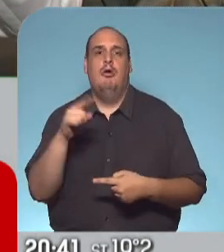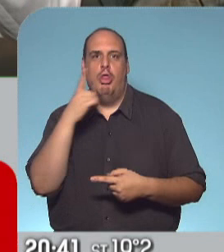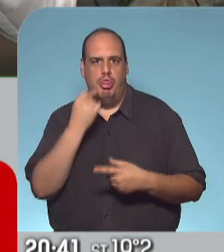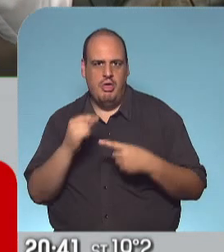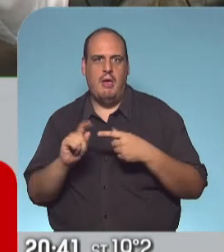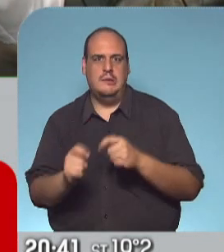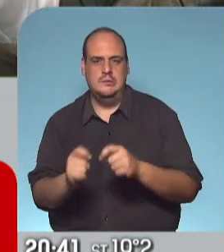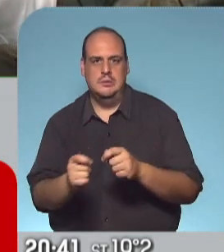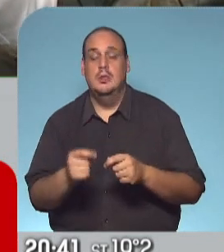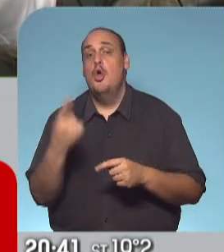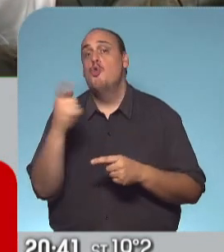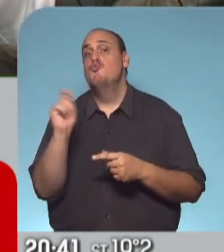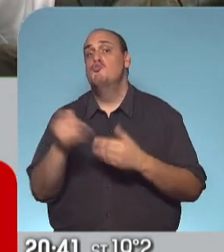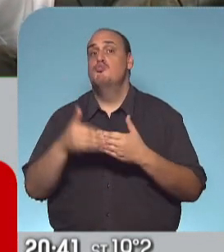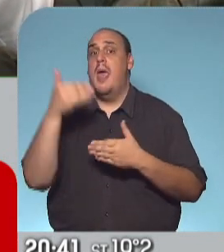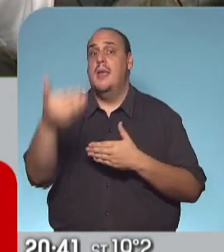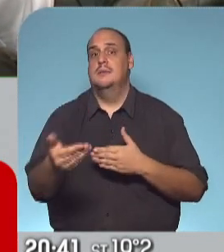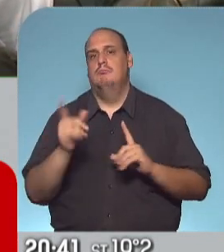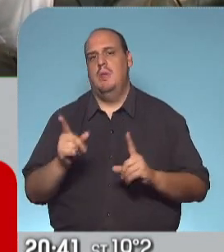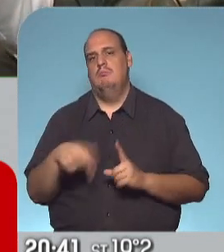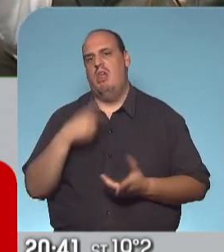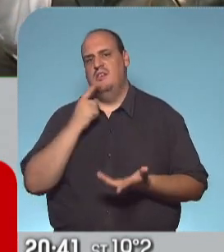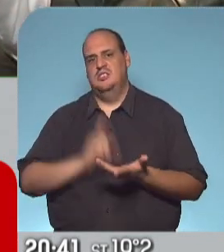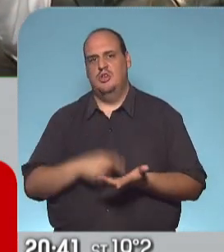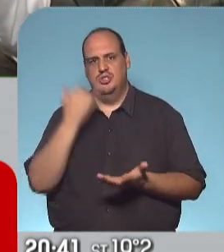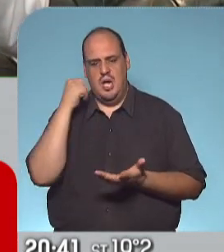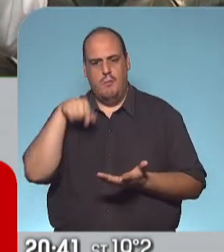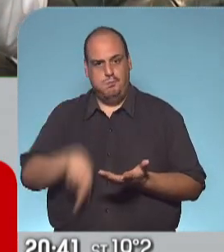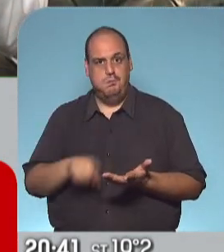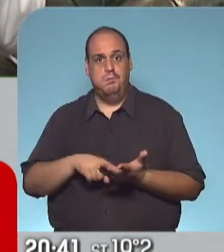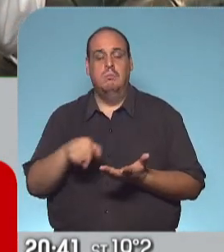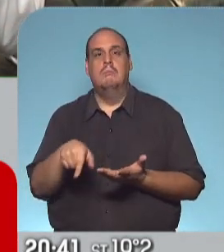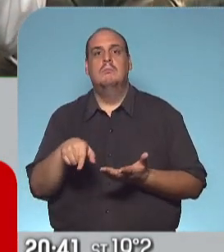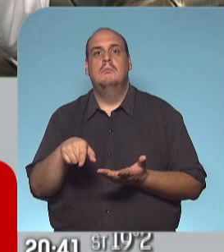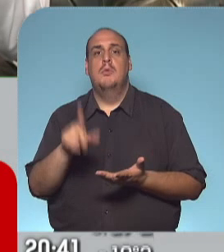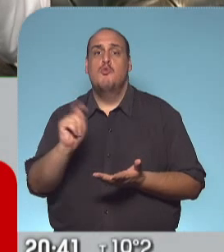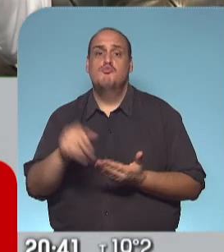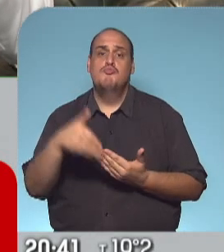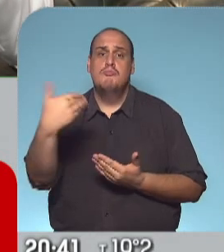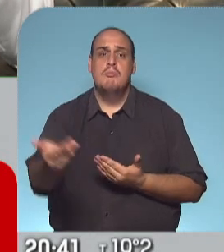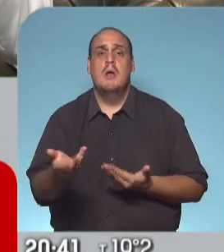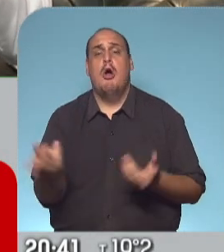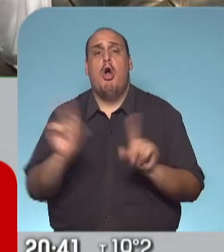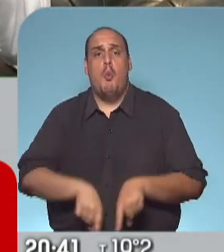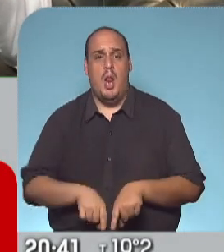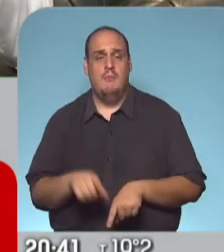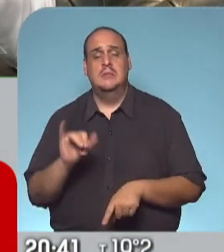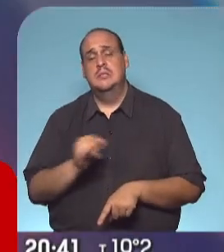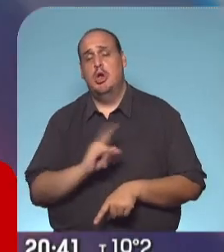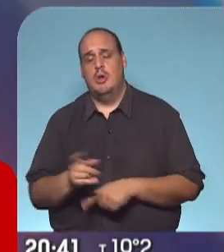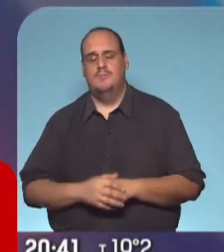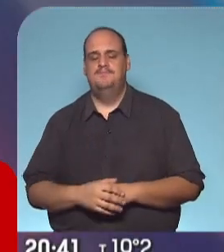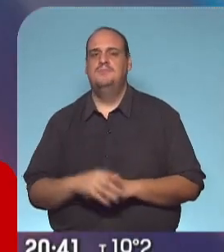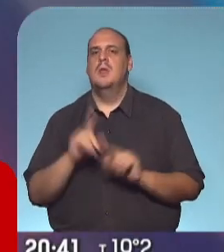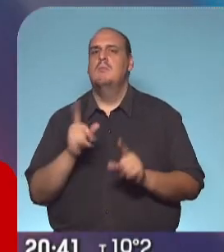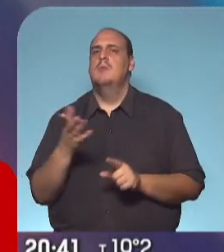si dentro de un mes las medidas para ayudar a las pymes, por ejemplo, se volverán a dar. Sí, de hecho, cuando Nasa recién le